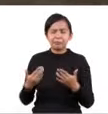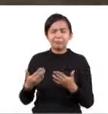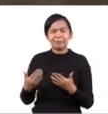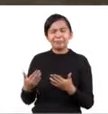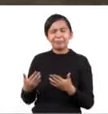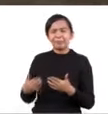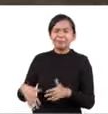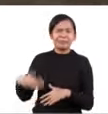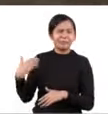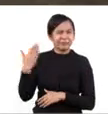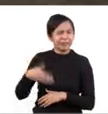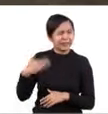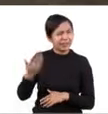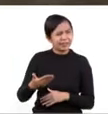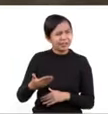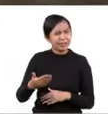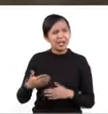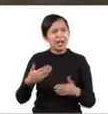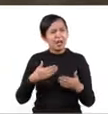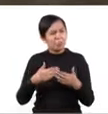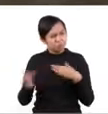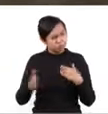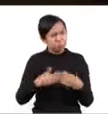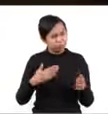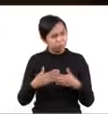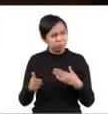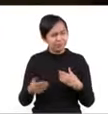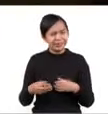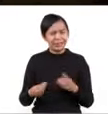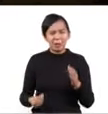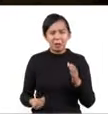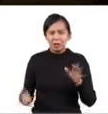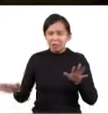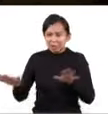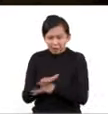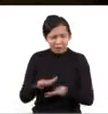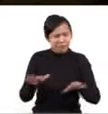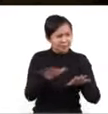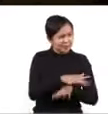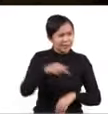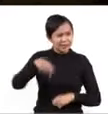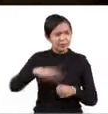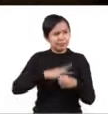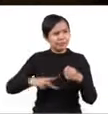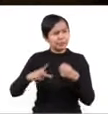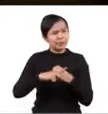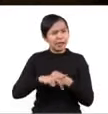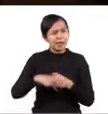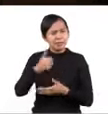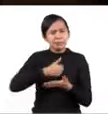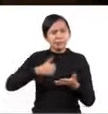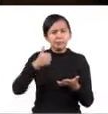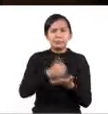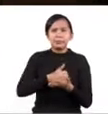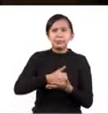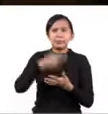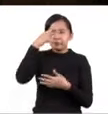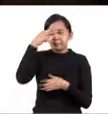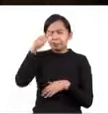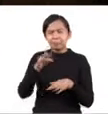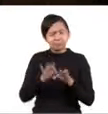moderna, de lo que nosotros llamamos las grandes transformaciones de nuestro país, donde la ciudad ha sido parte fundamental de esta